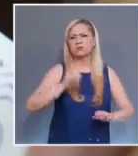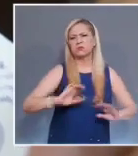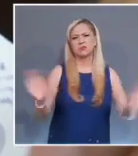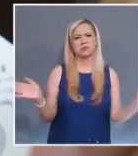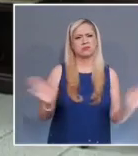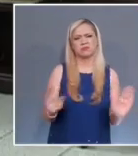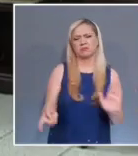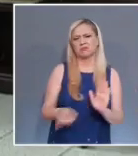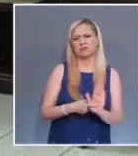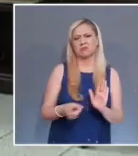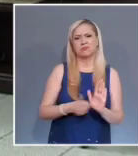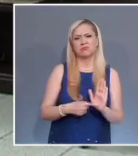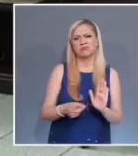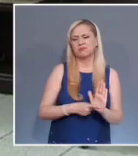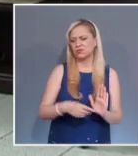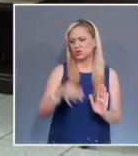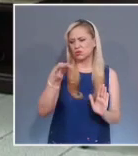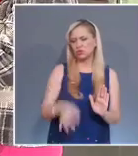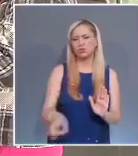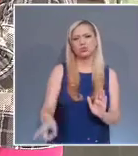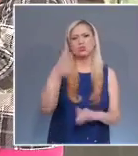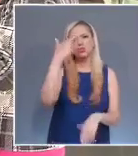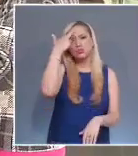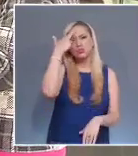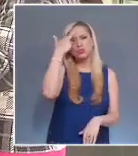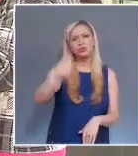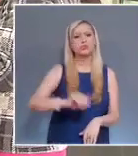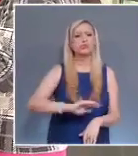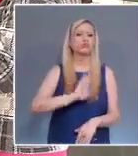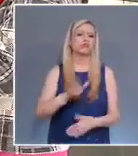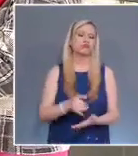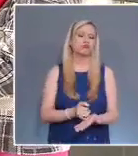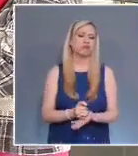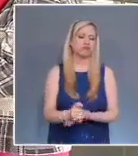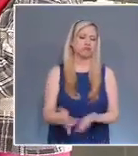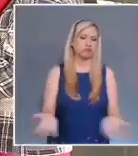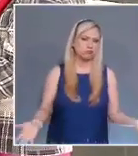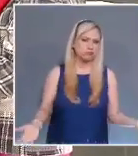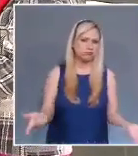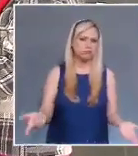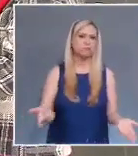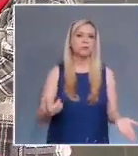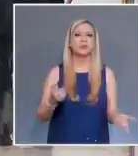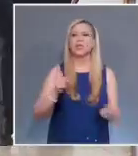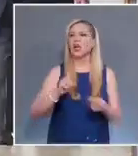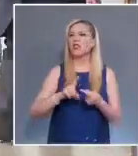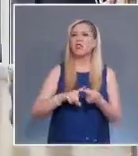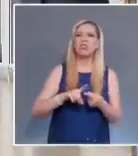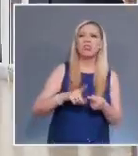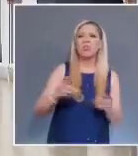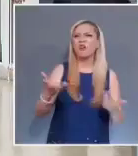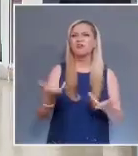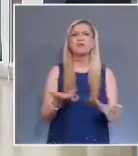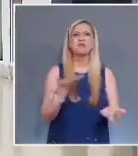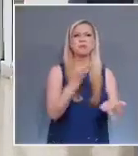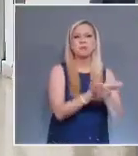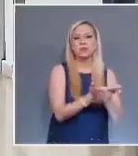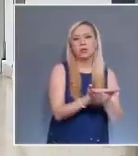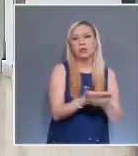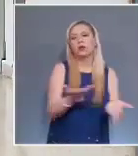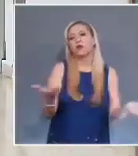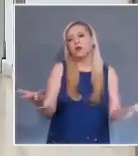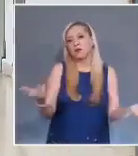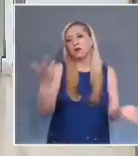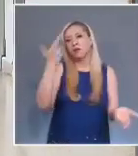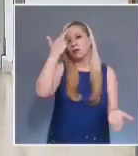presupuesto necesario para la procedencia de la acción, ya que quien demanda la devolución de los fondos carece del derecho a